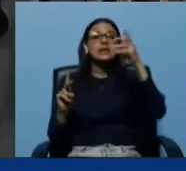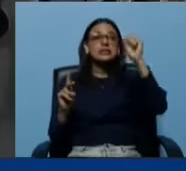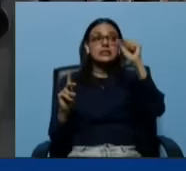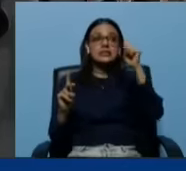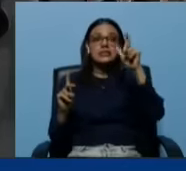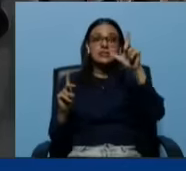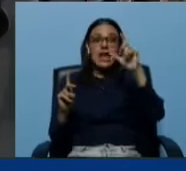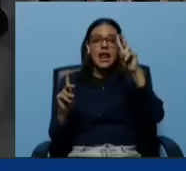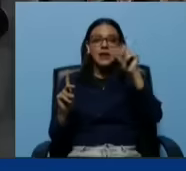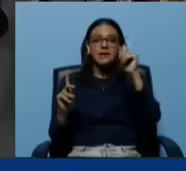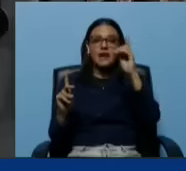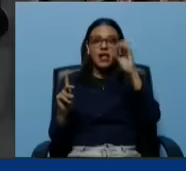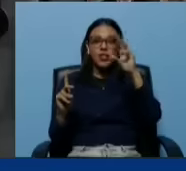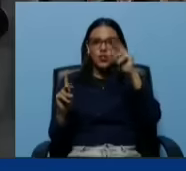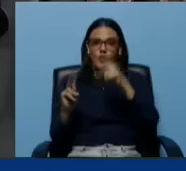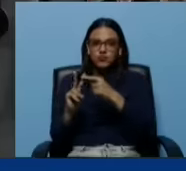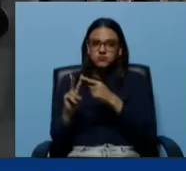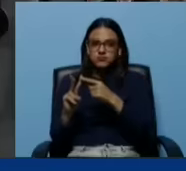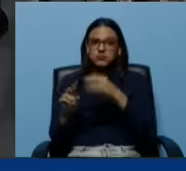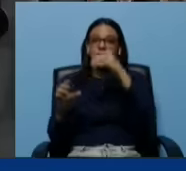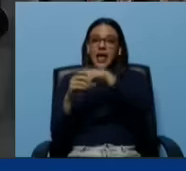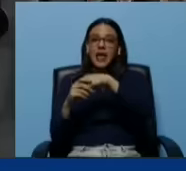Luego, en los